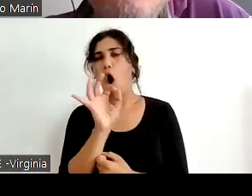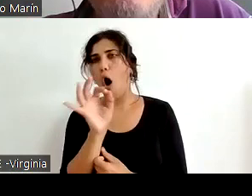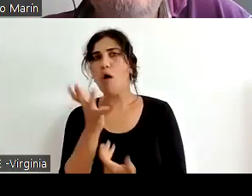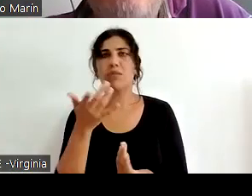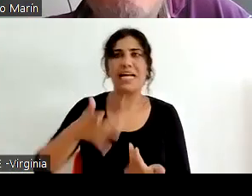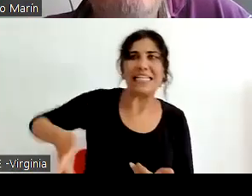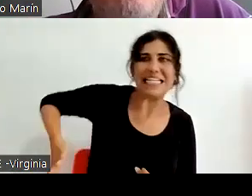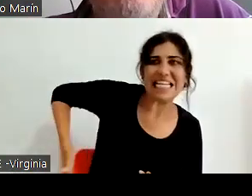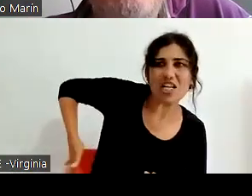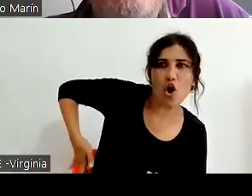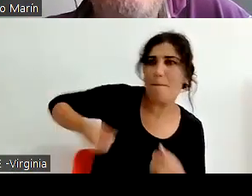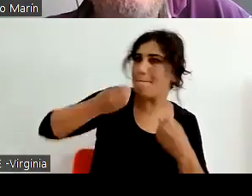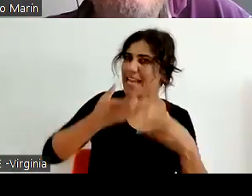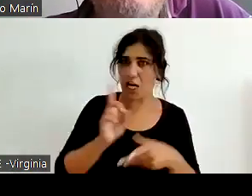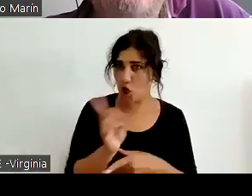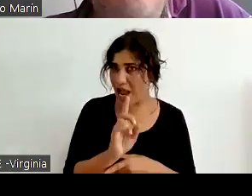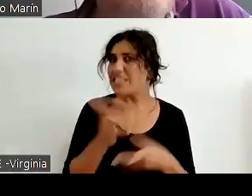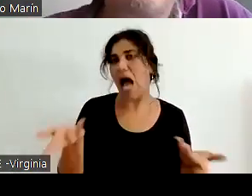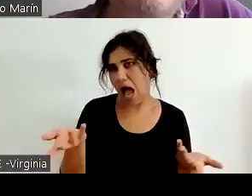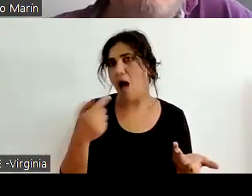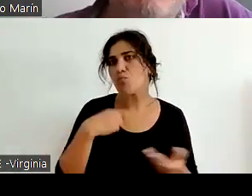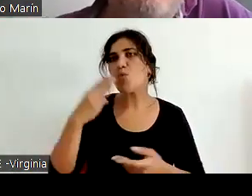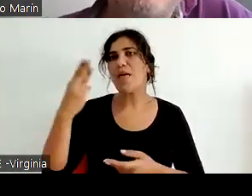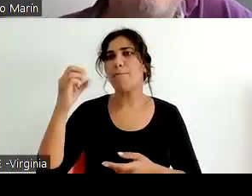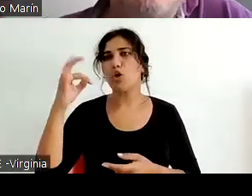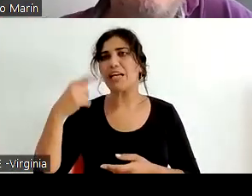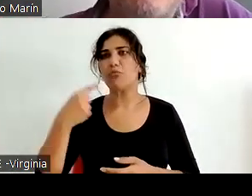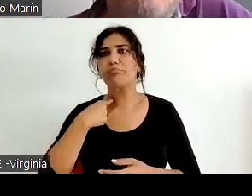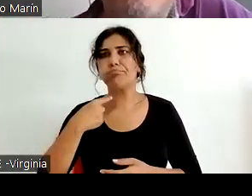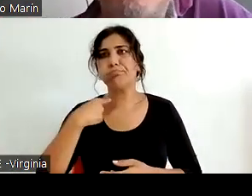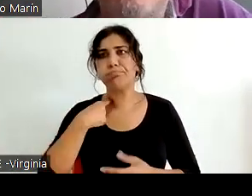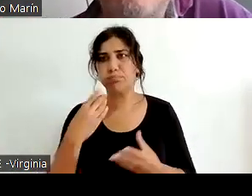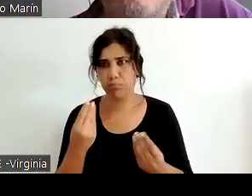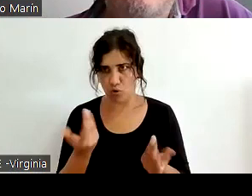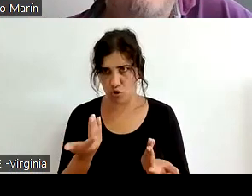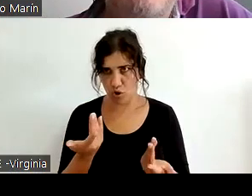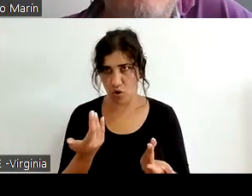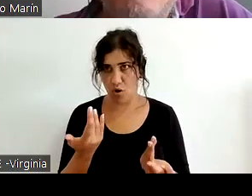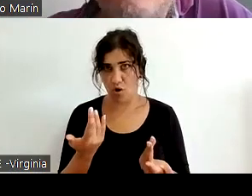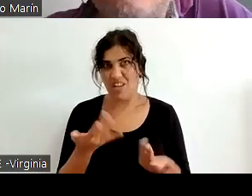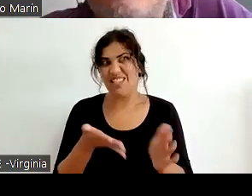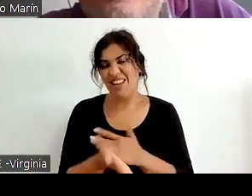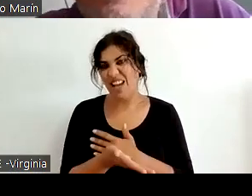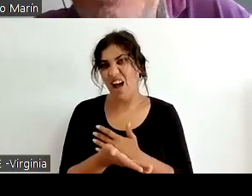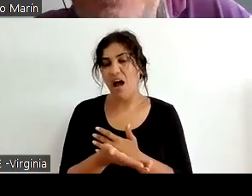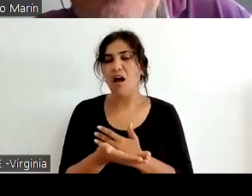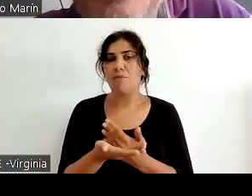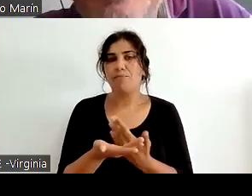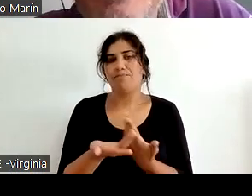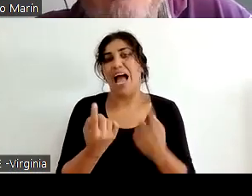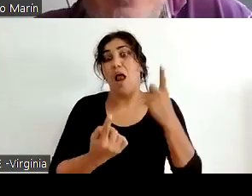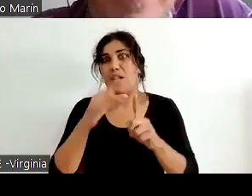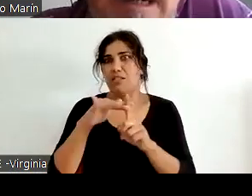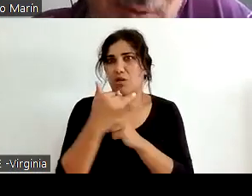riñón no realiza bien su función y por lo que se retiene más sodio de la cuenta, que serían situaciones que predisponen a la